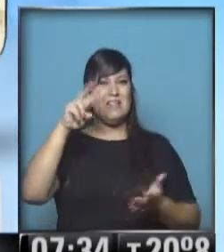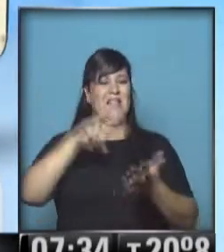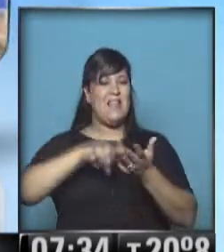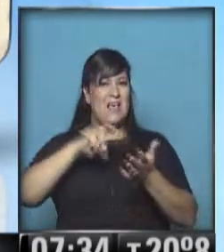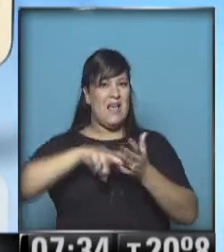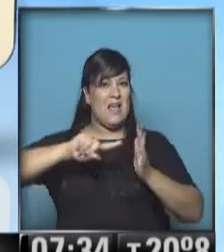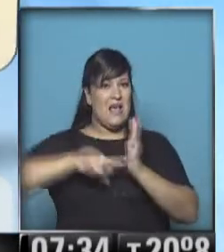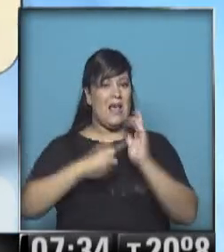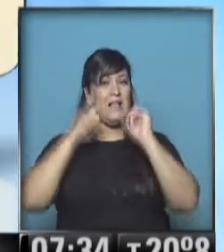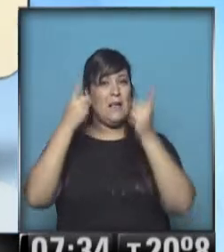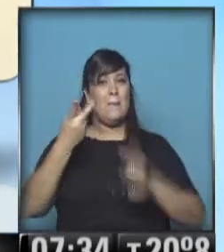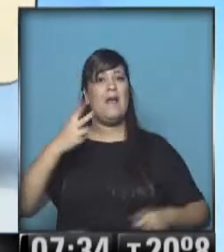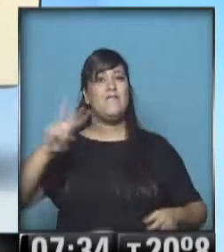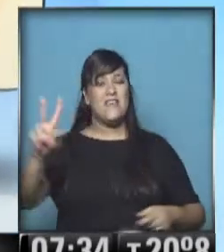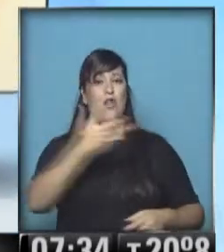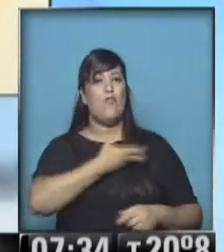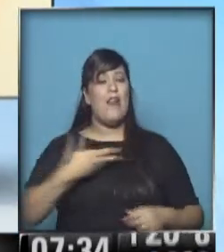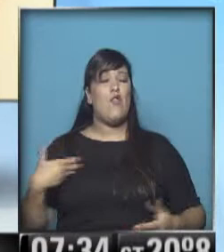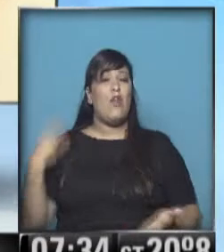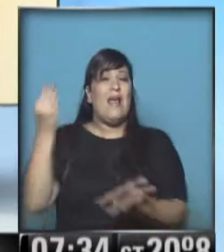a vicegobernador, Miguel Isa.